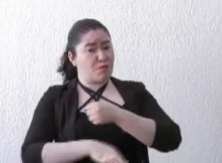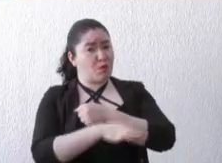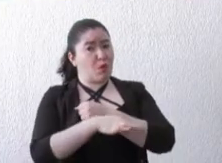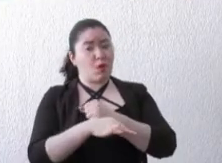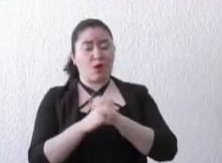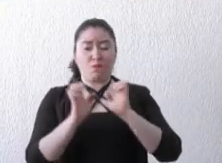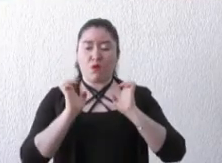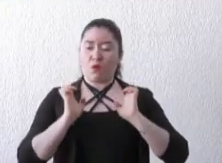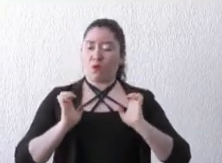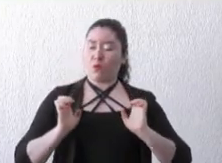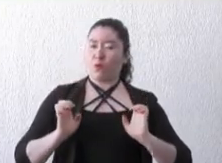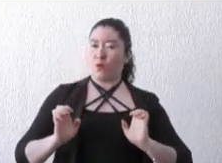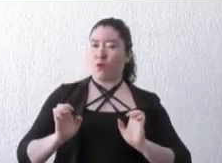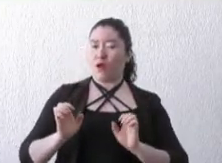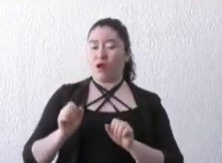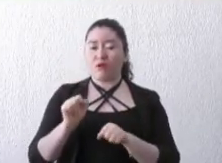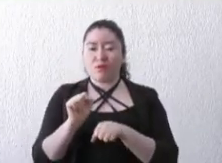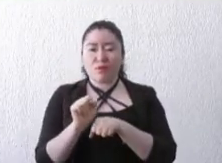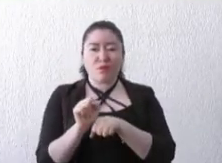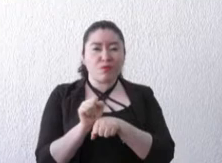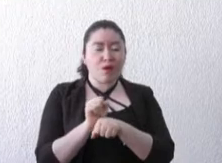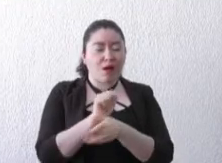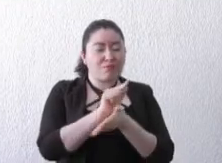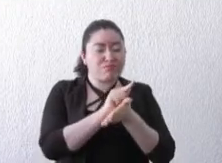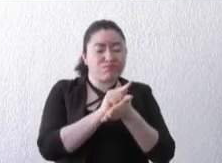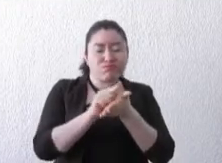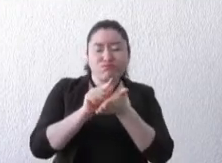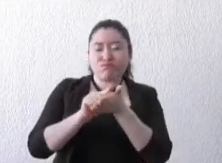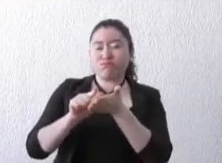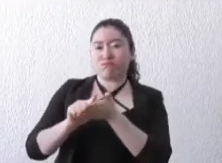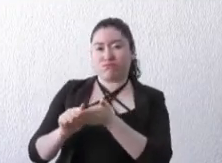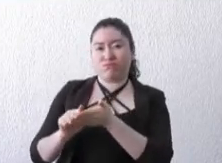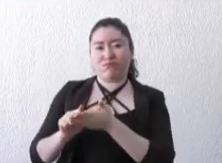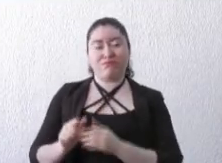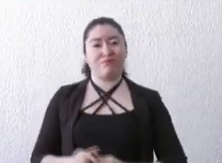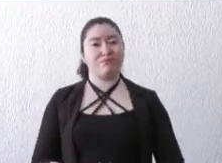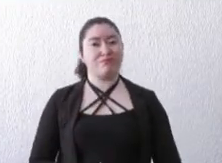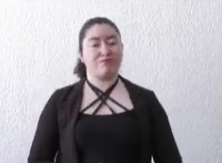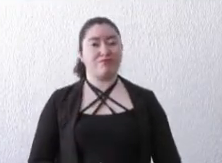elegante, sencilla, pulcra, limpia en ese sentido.